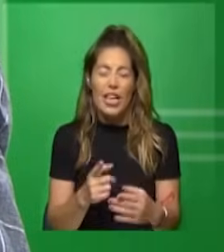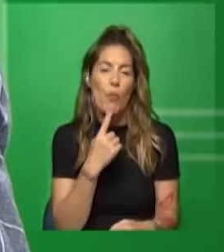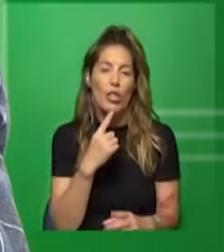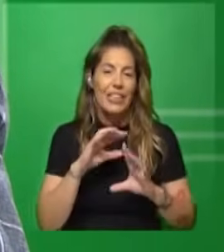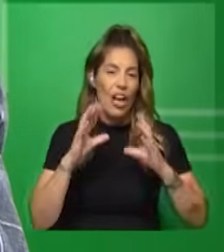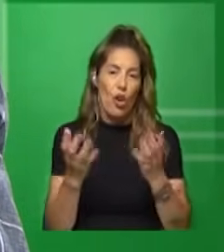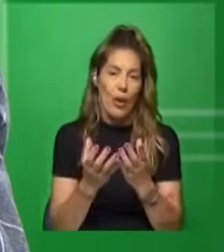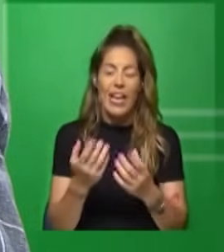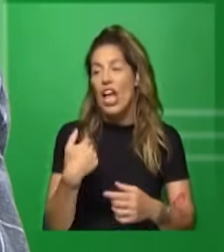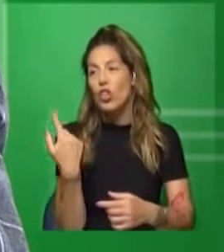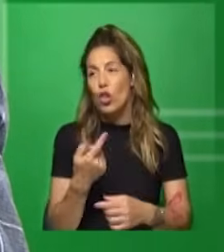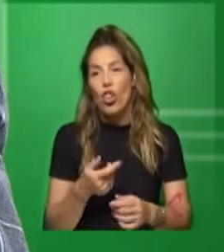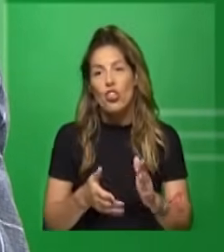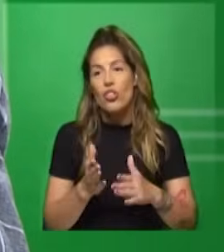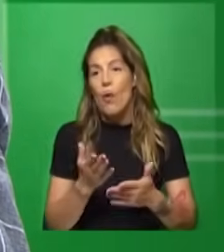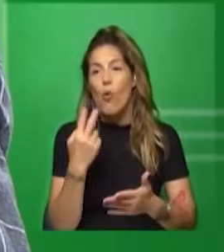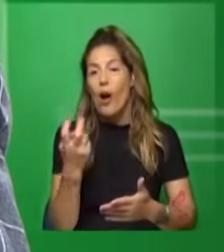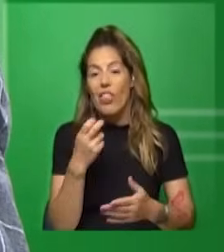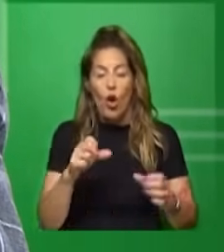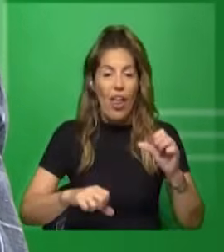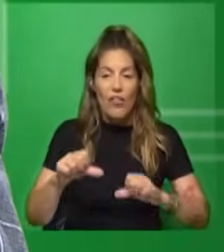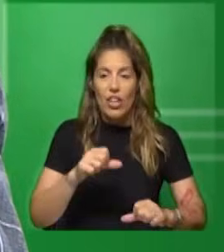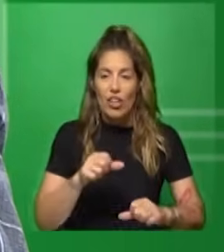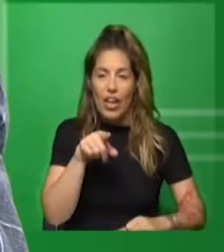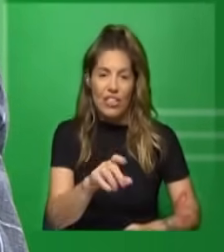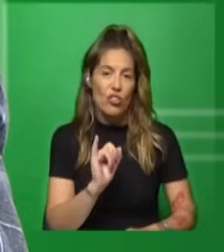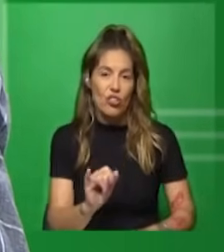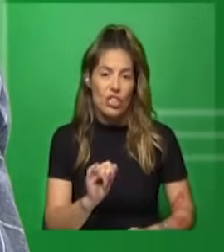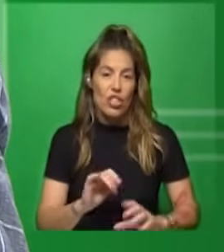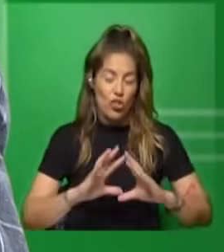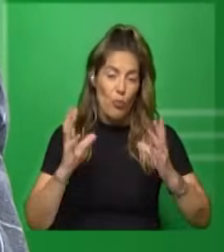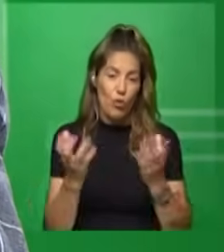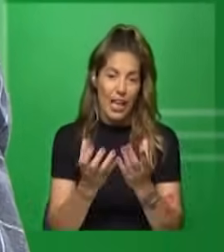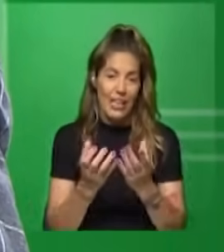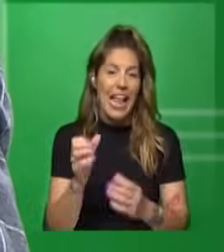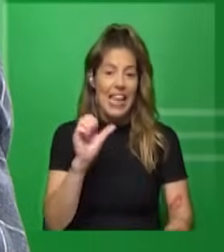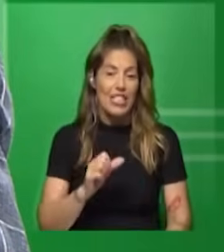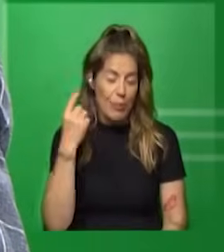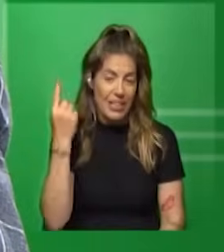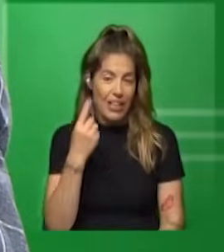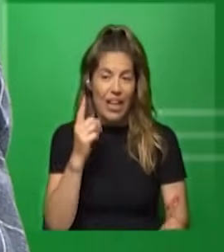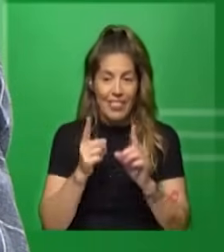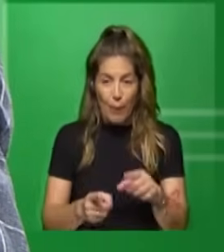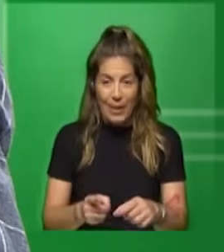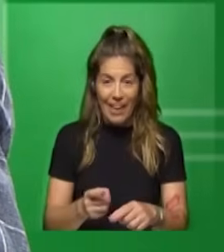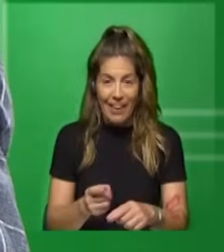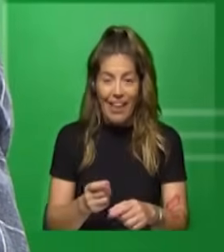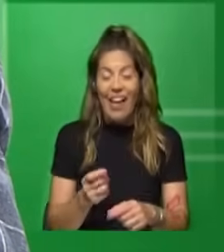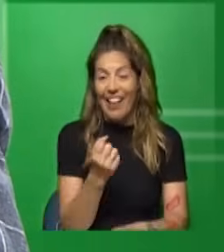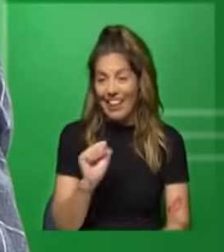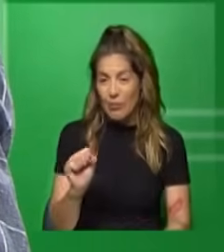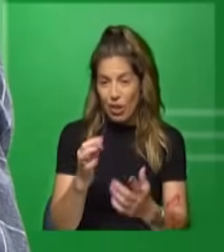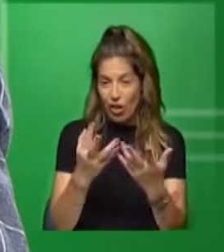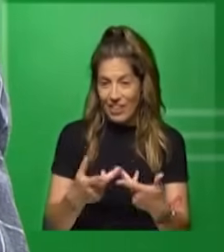Tuvimos todos que salir corriendo atrás de laboratorios, esos sí son jugadores globales, las empresas multinacionales. También lo es el crimen organizado, que